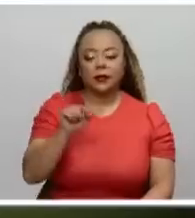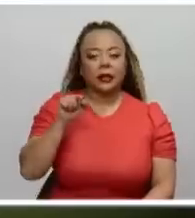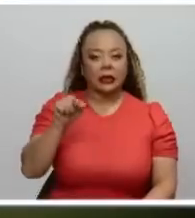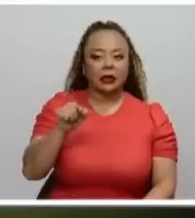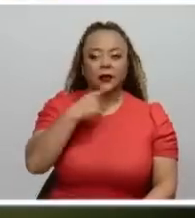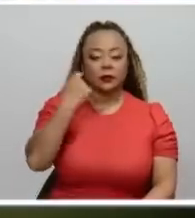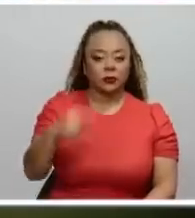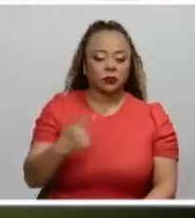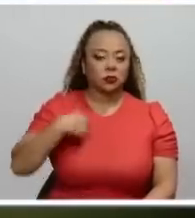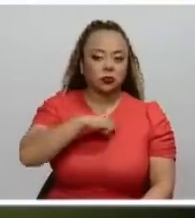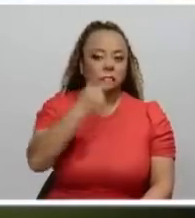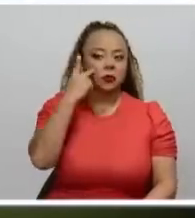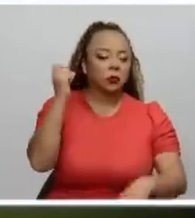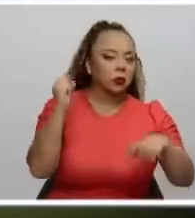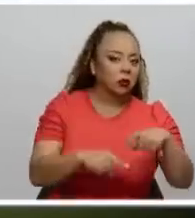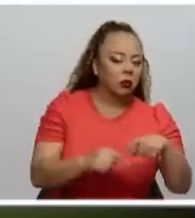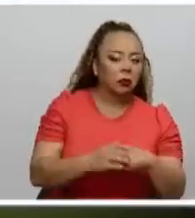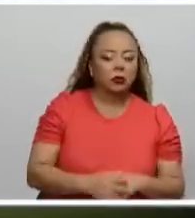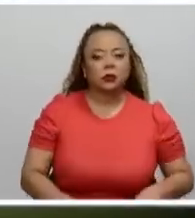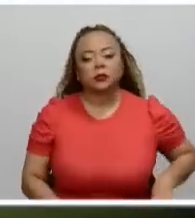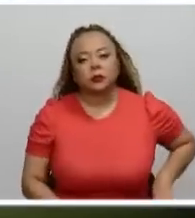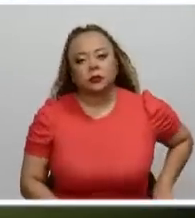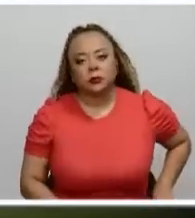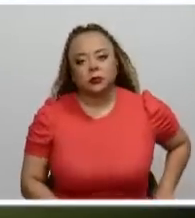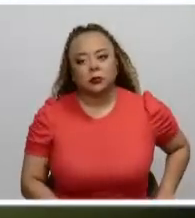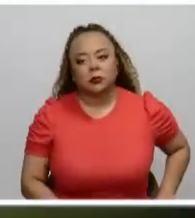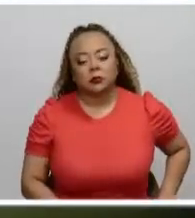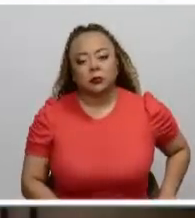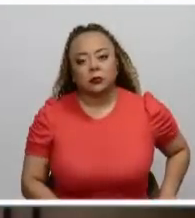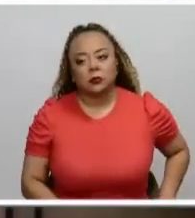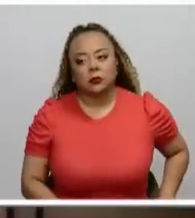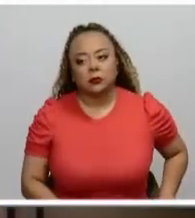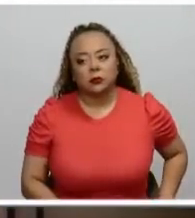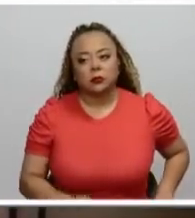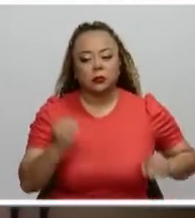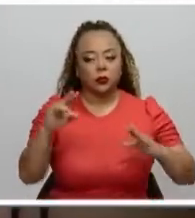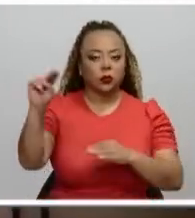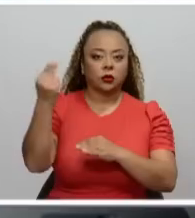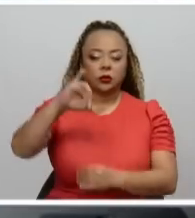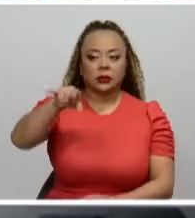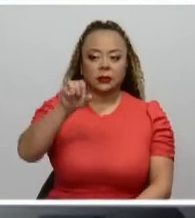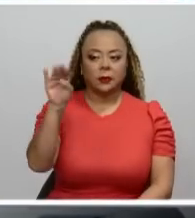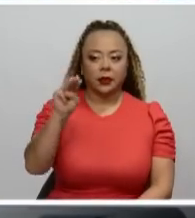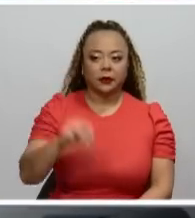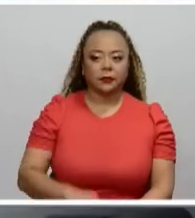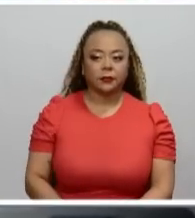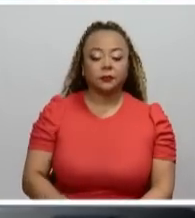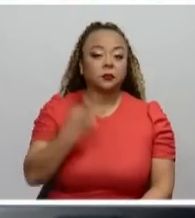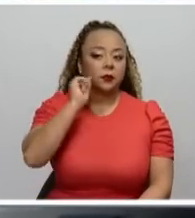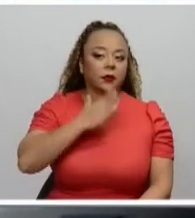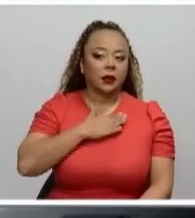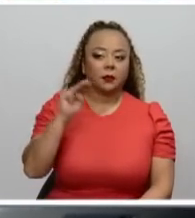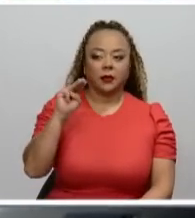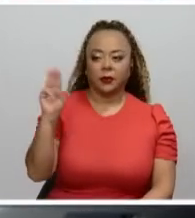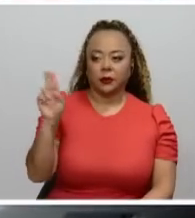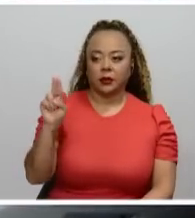vemos que mete gol que asiste pero que vuelva la selección es sumamente noticioso lo de lo de Jimmy Marín que lo demás número